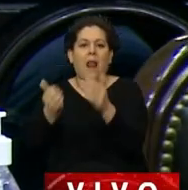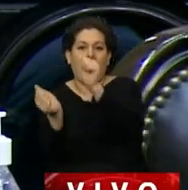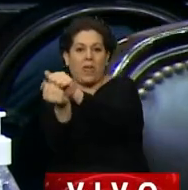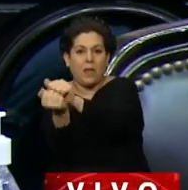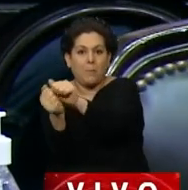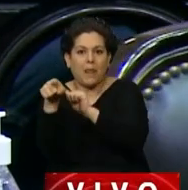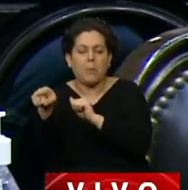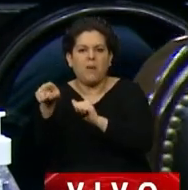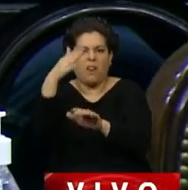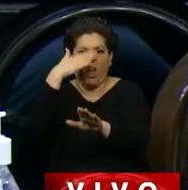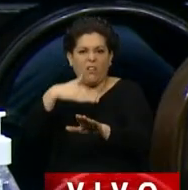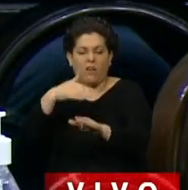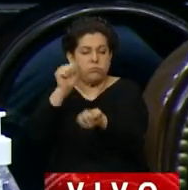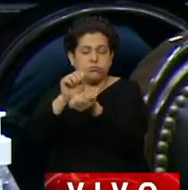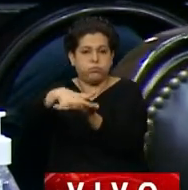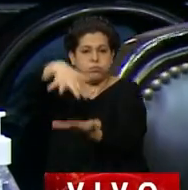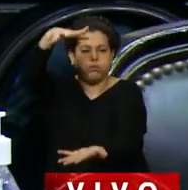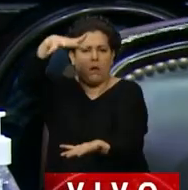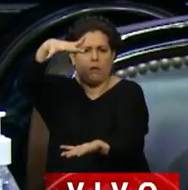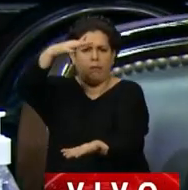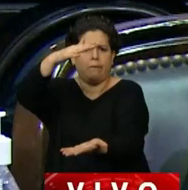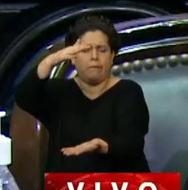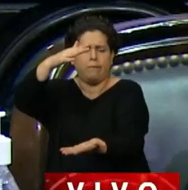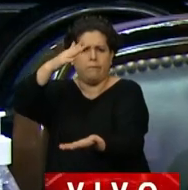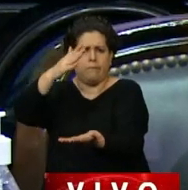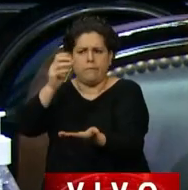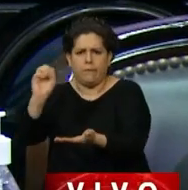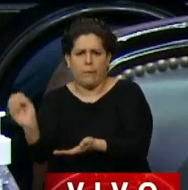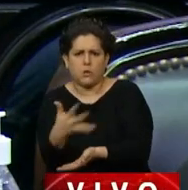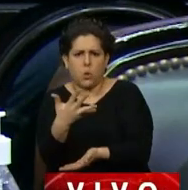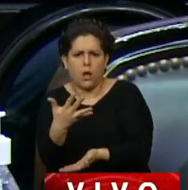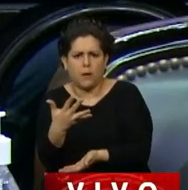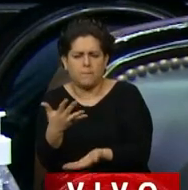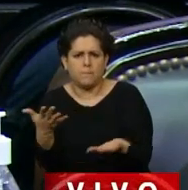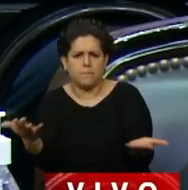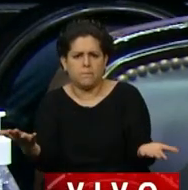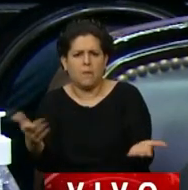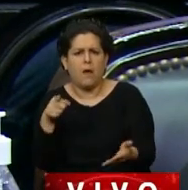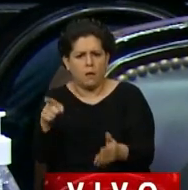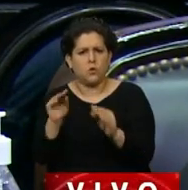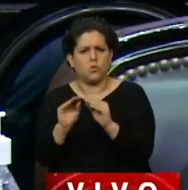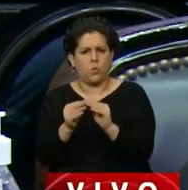basura. Miren si no tendremos un enorme motivo para modificar este sistema.